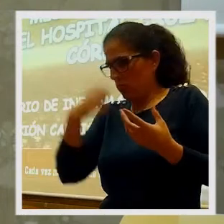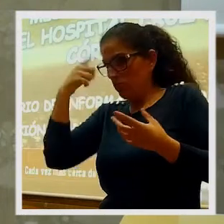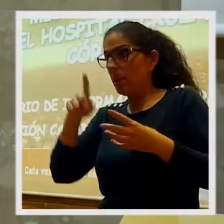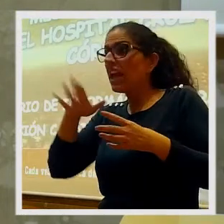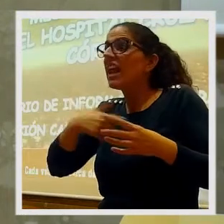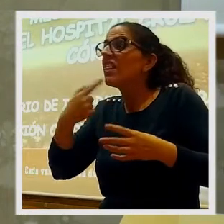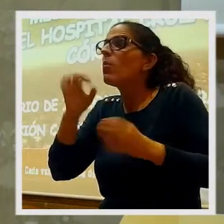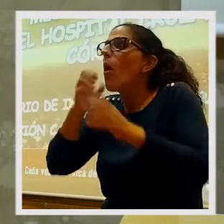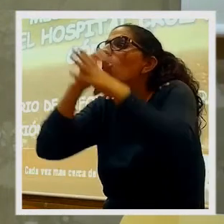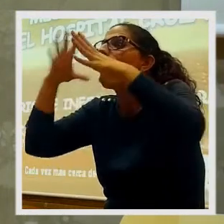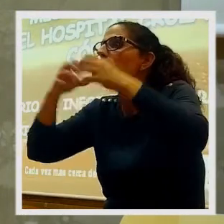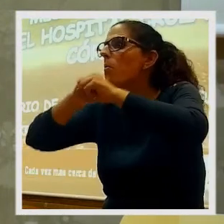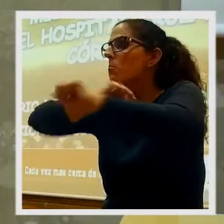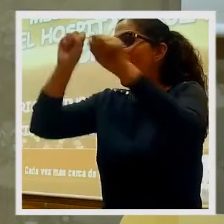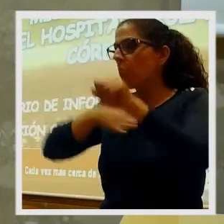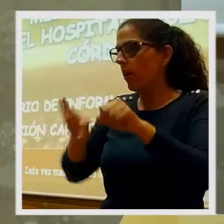que había.